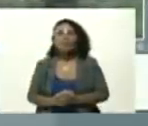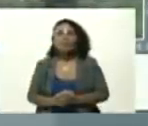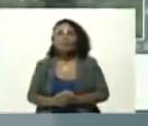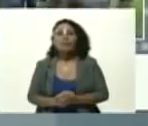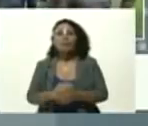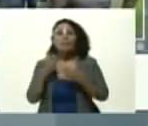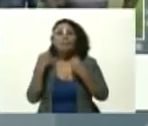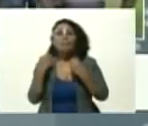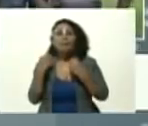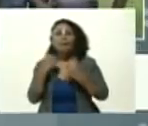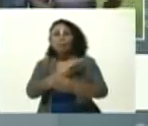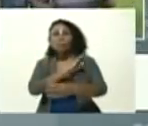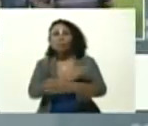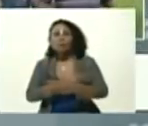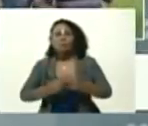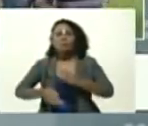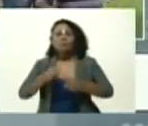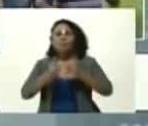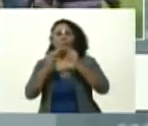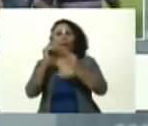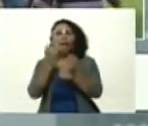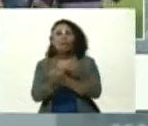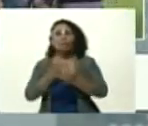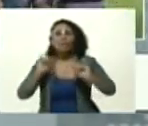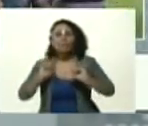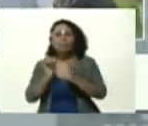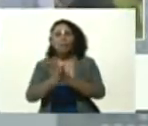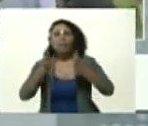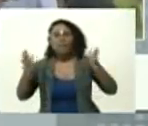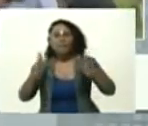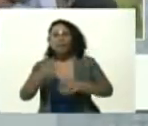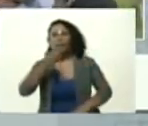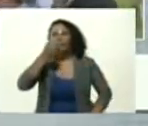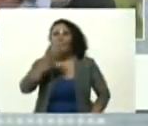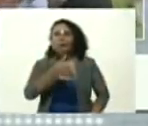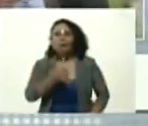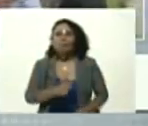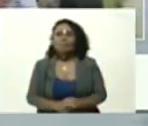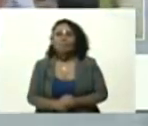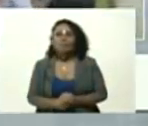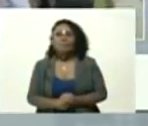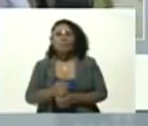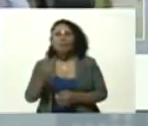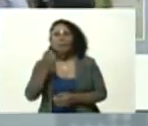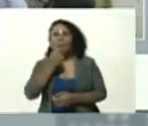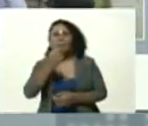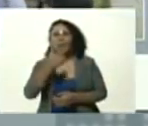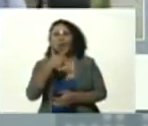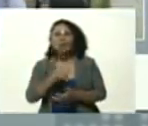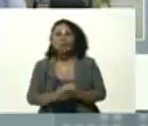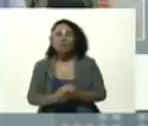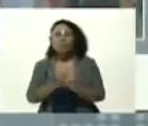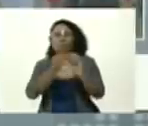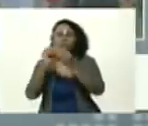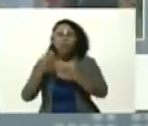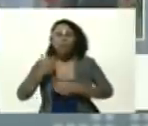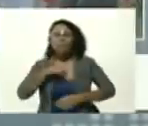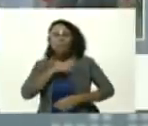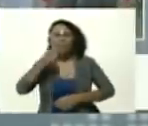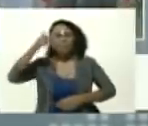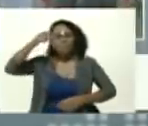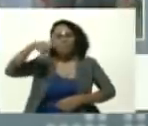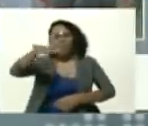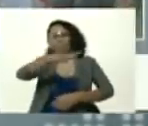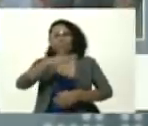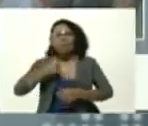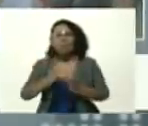para forjarlo para la independencia, para lo grande, para lo bueno, para lo hermoso. Forjar a nuestro pueblo para lo